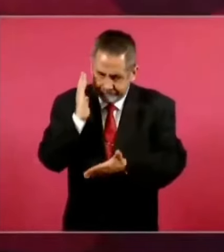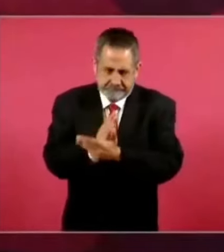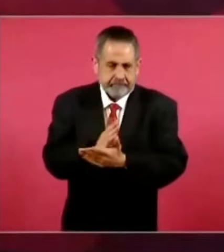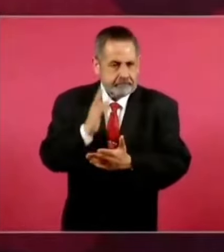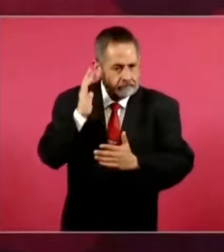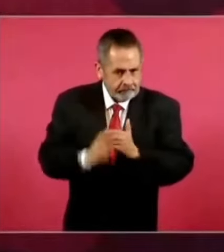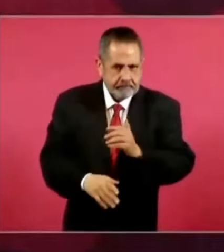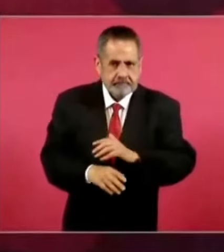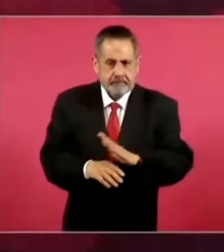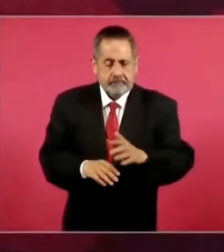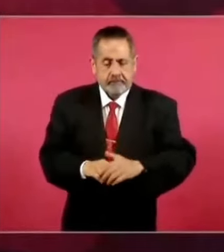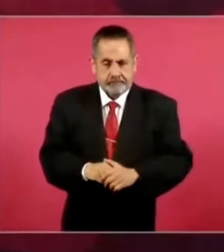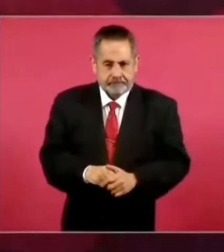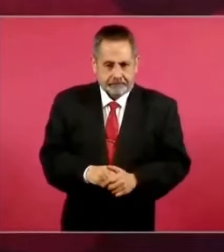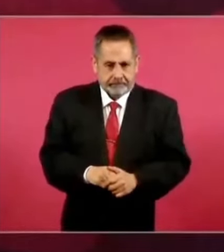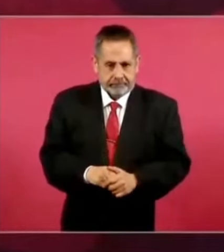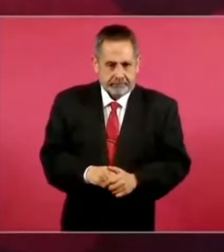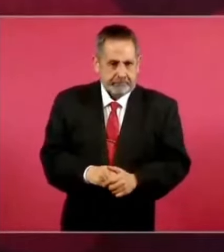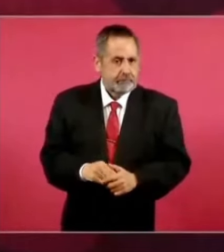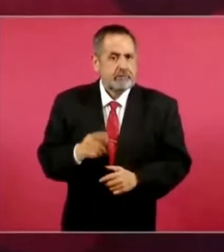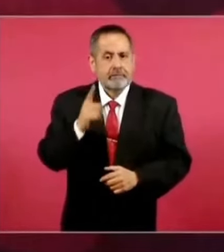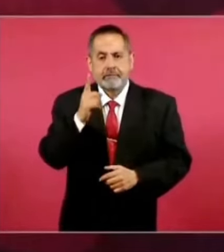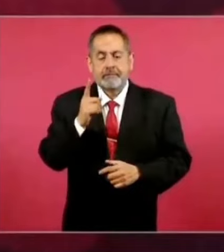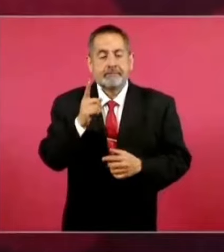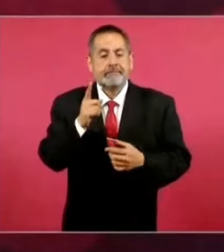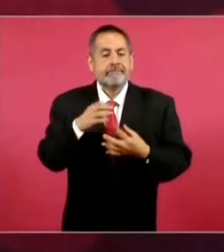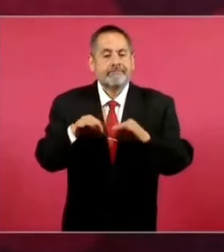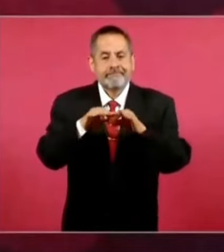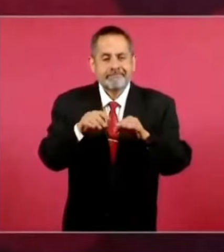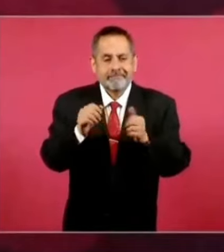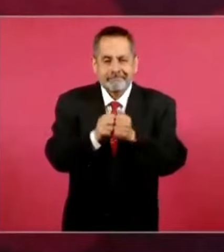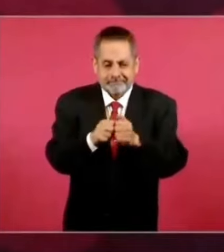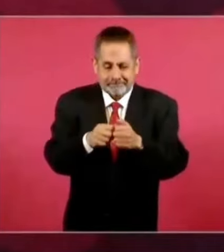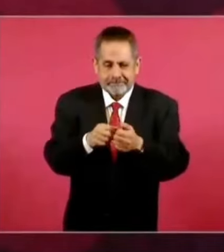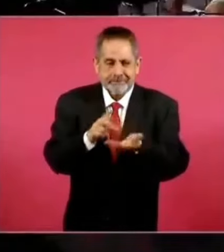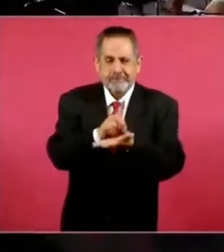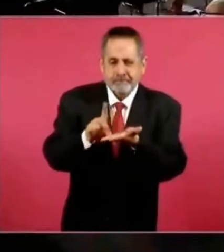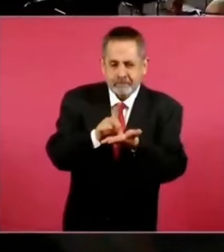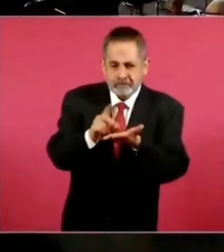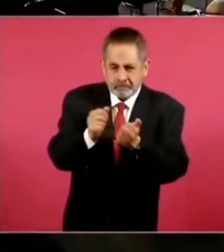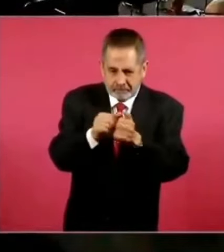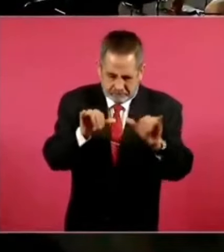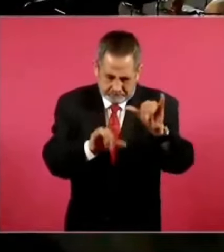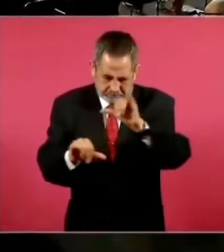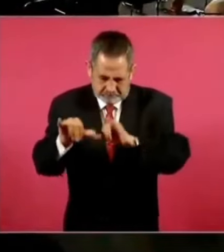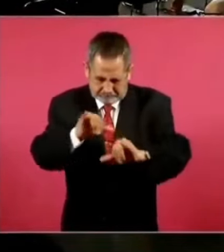y en especial de drogas químicas